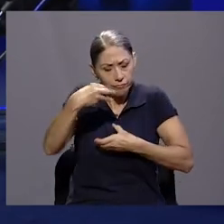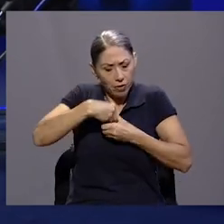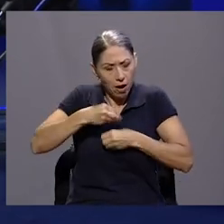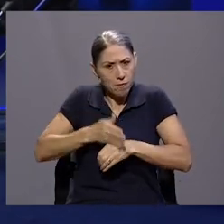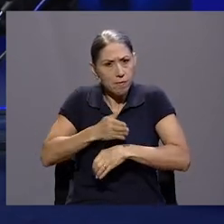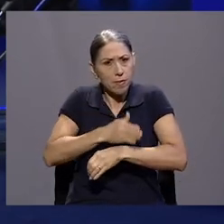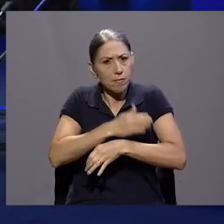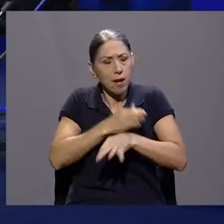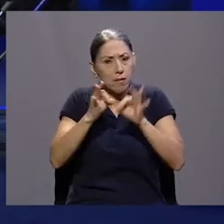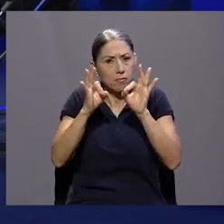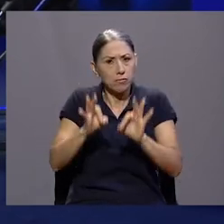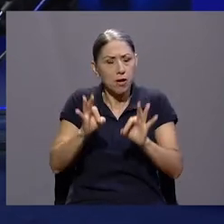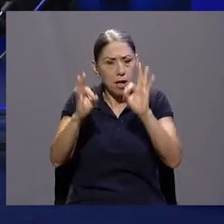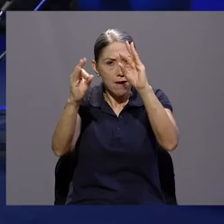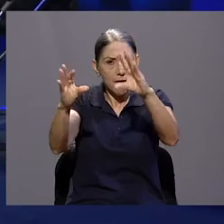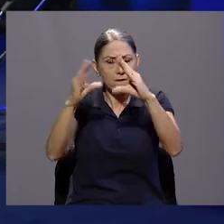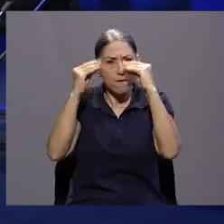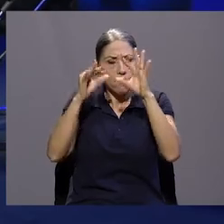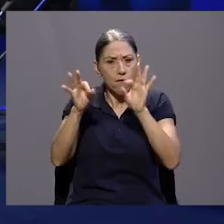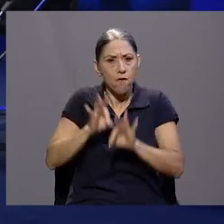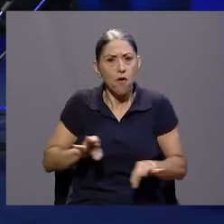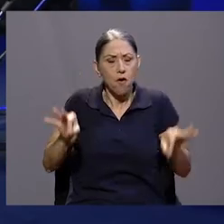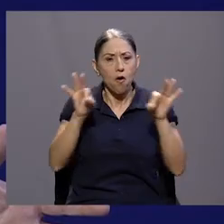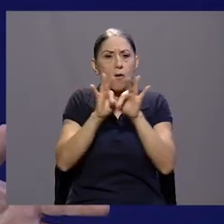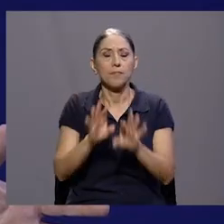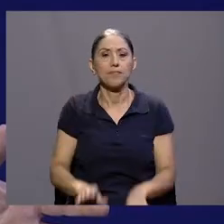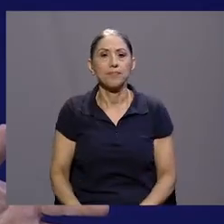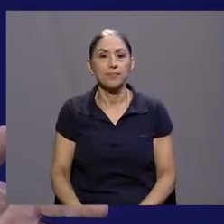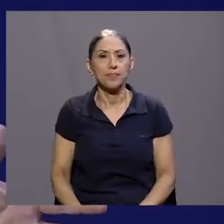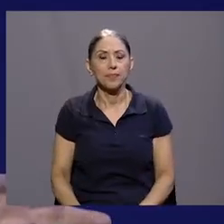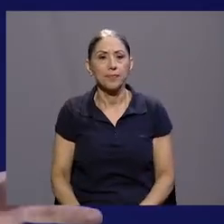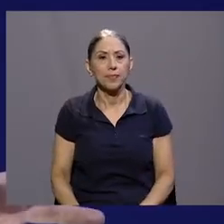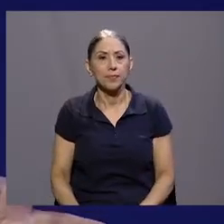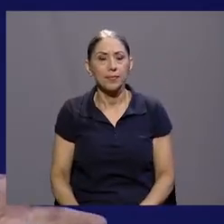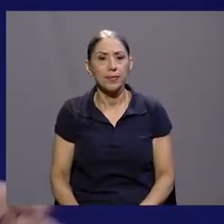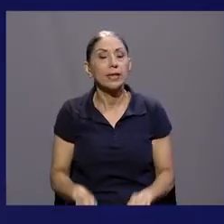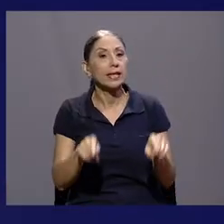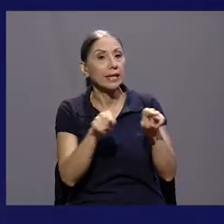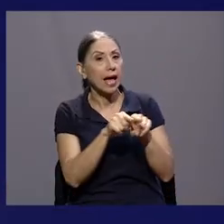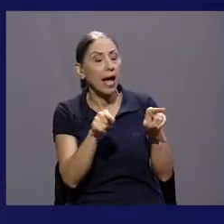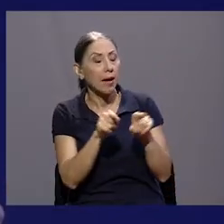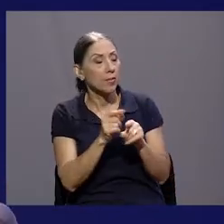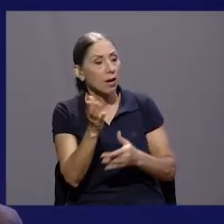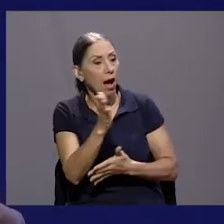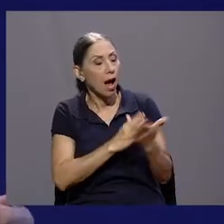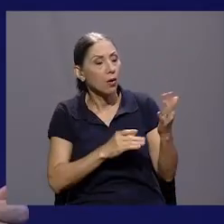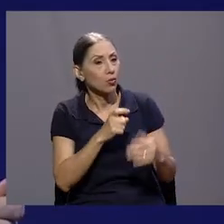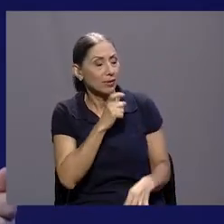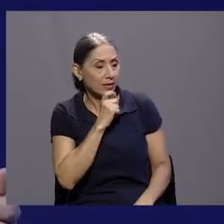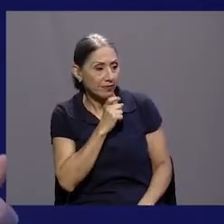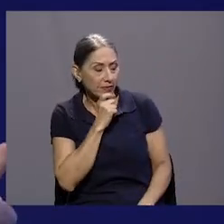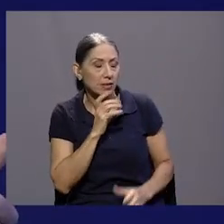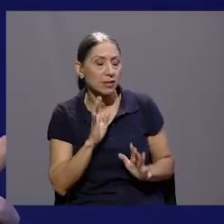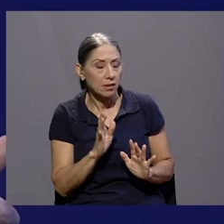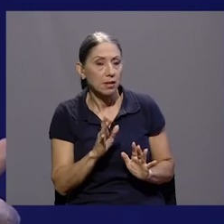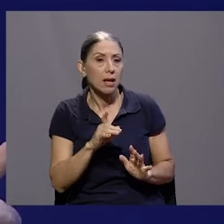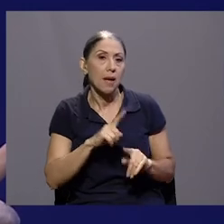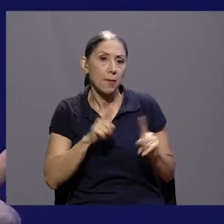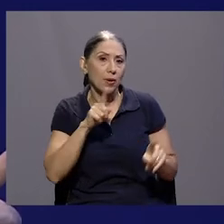y tal vez también algo que podría ser difícil a veces hacer pero que es necesario ir